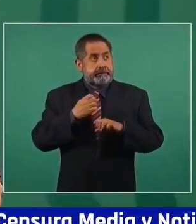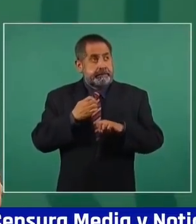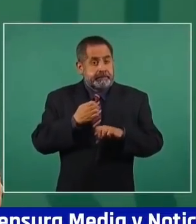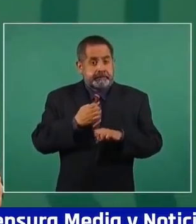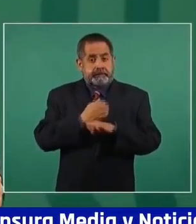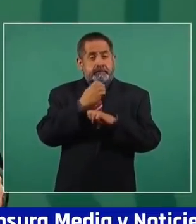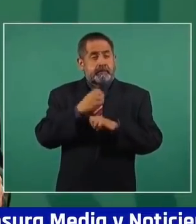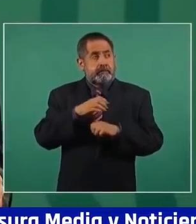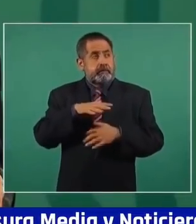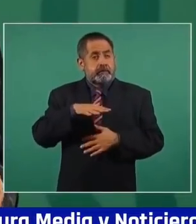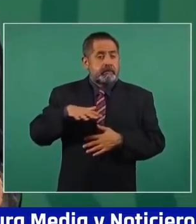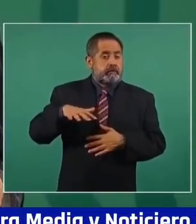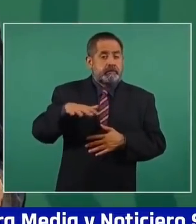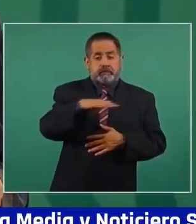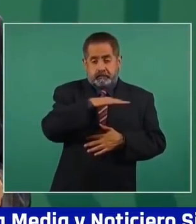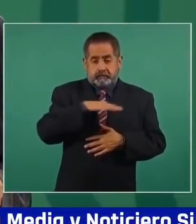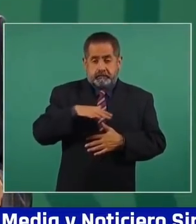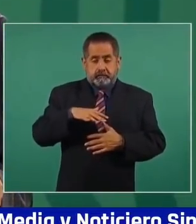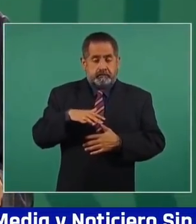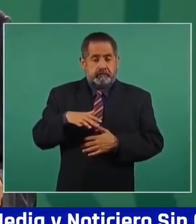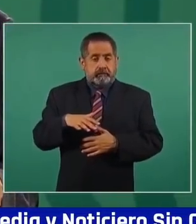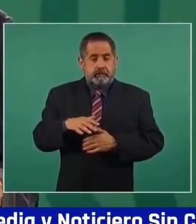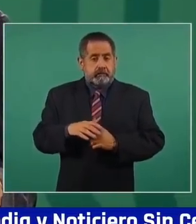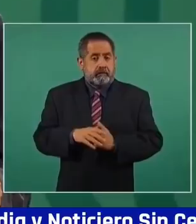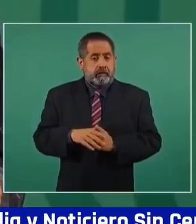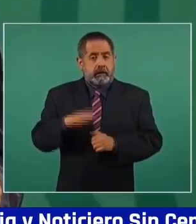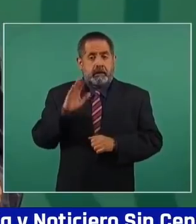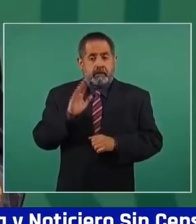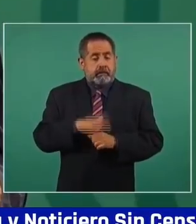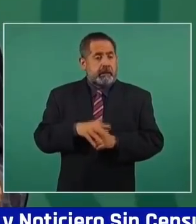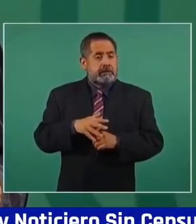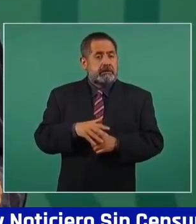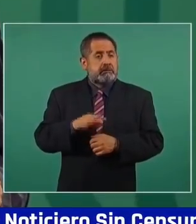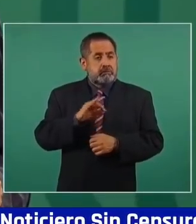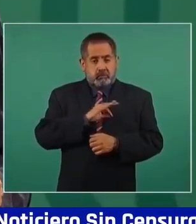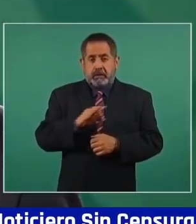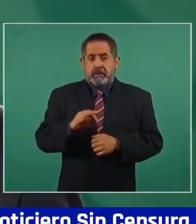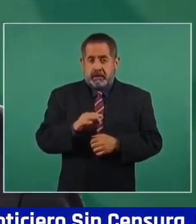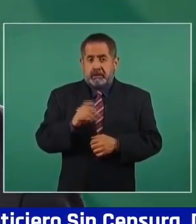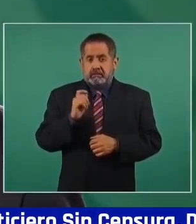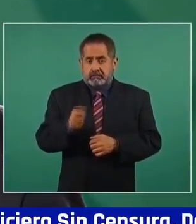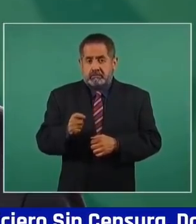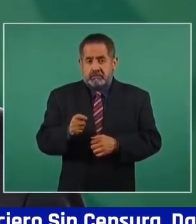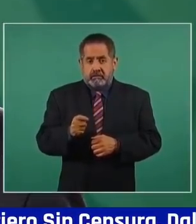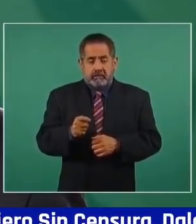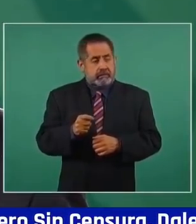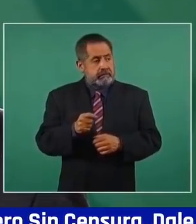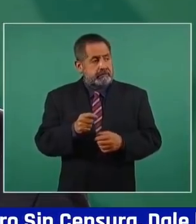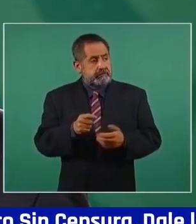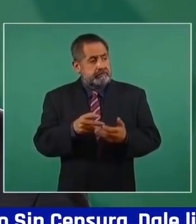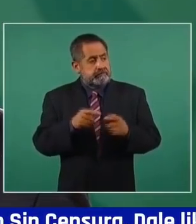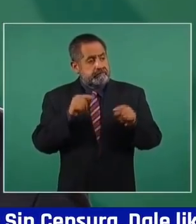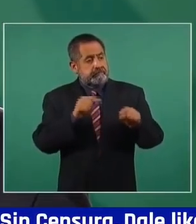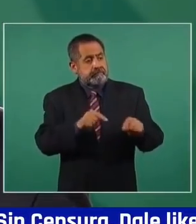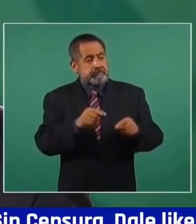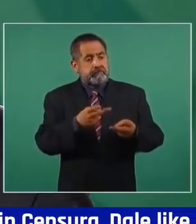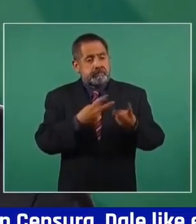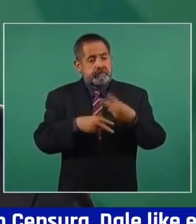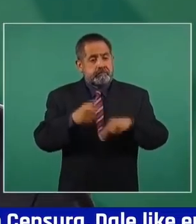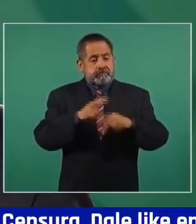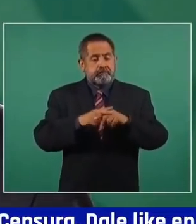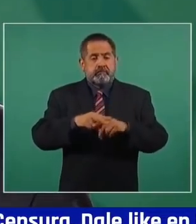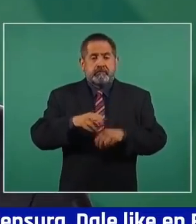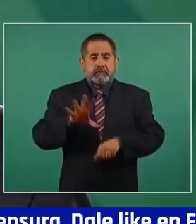tiene más posibilidades de generación de energía solar